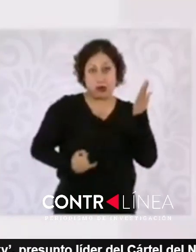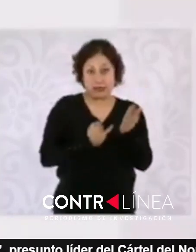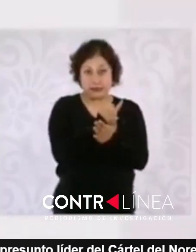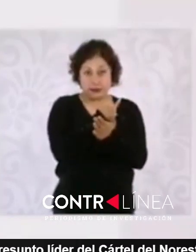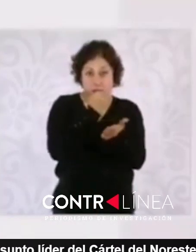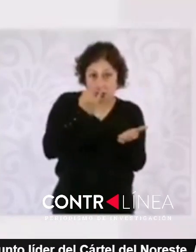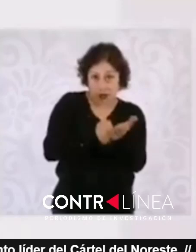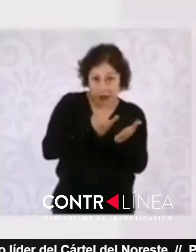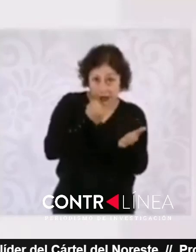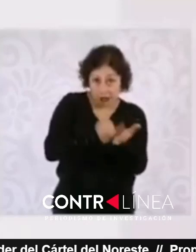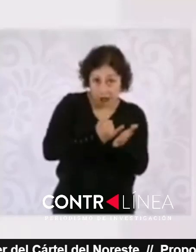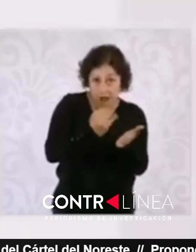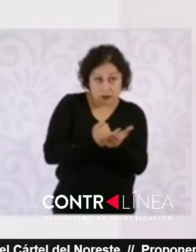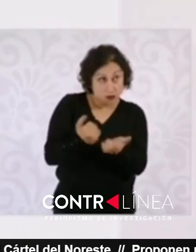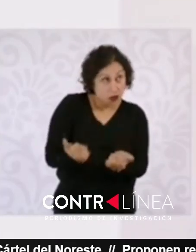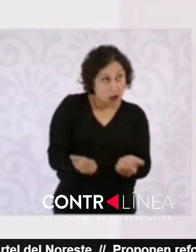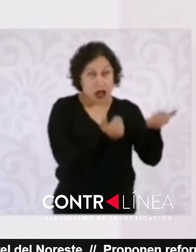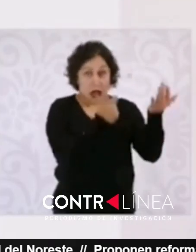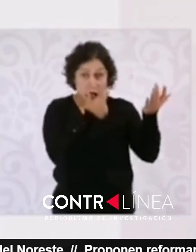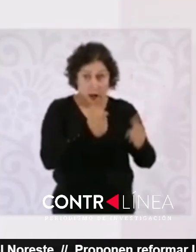momento, los aranceles.